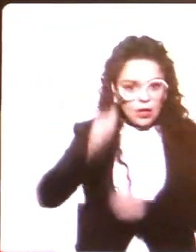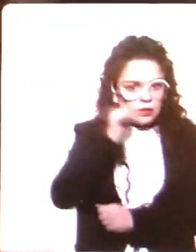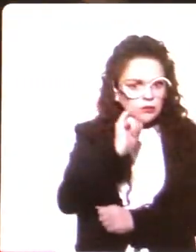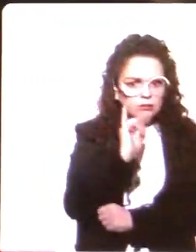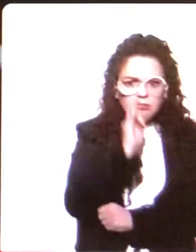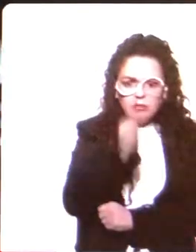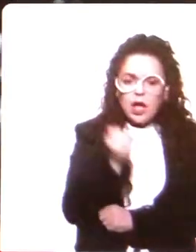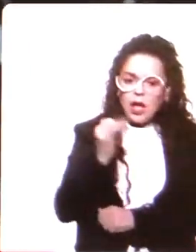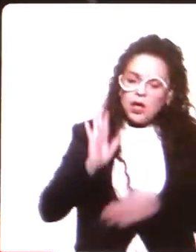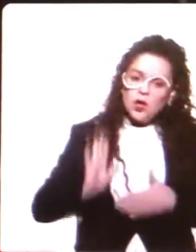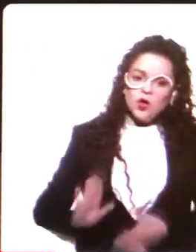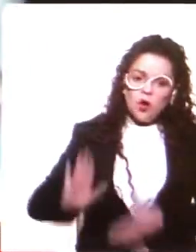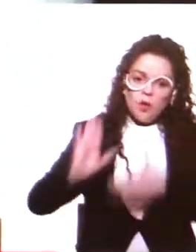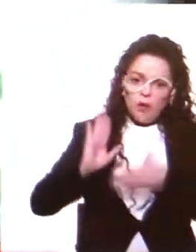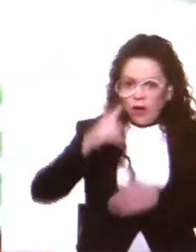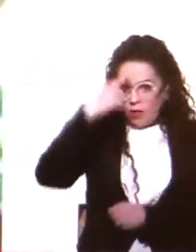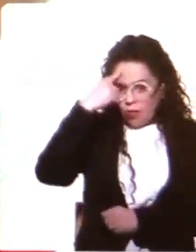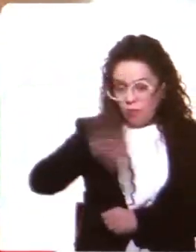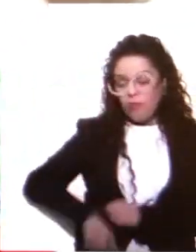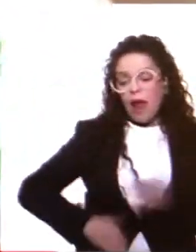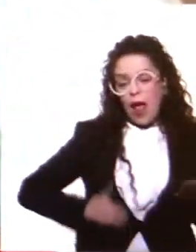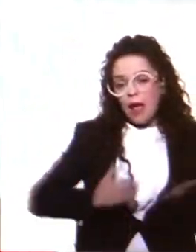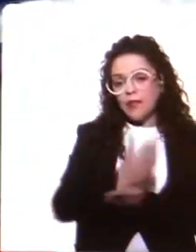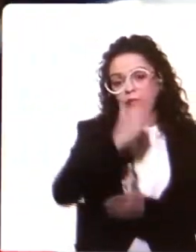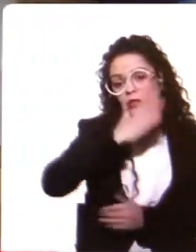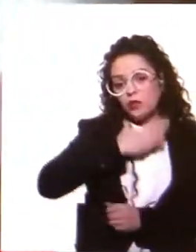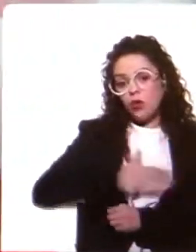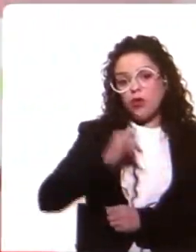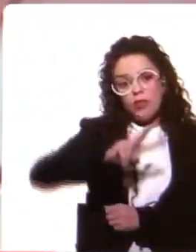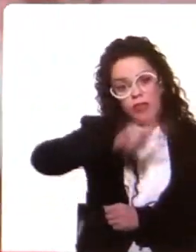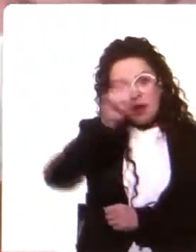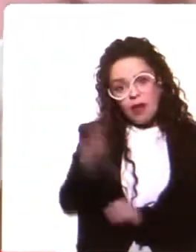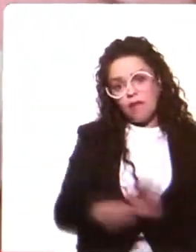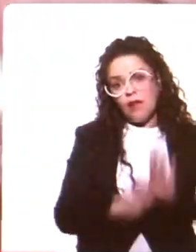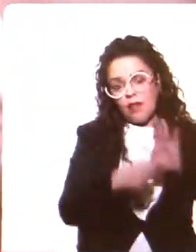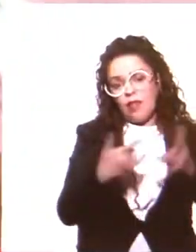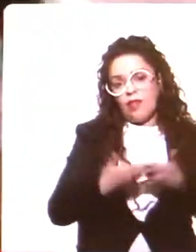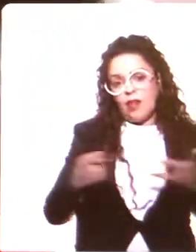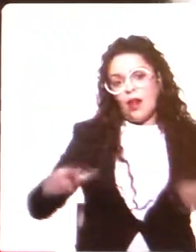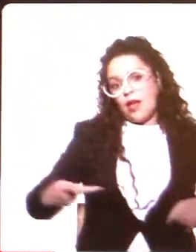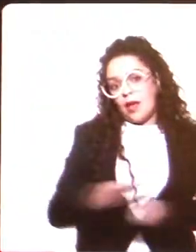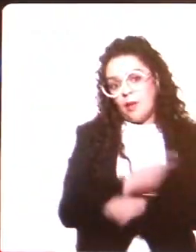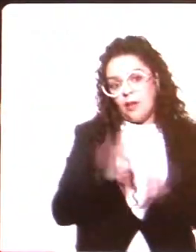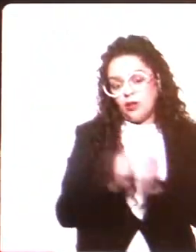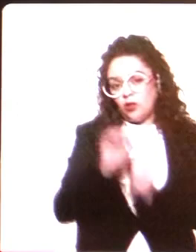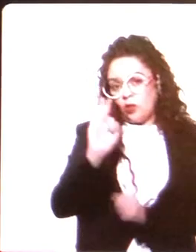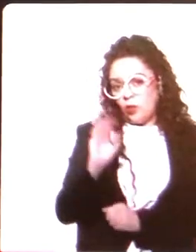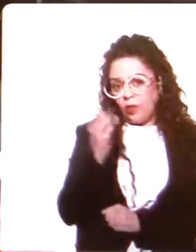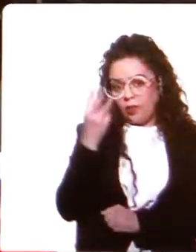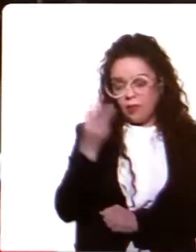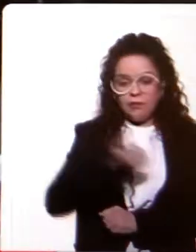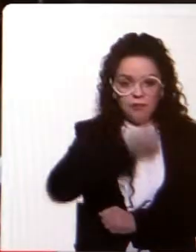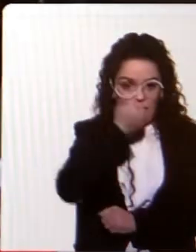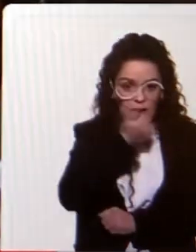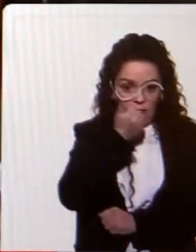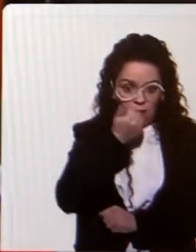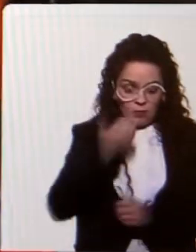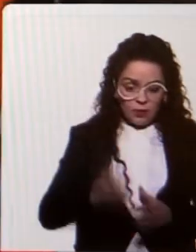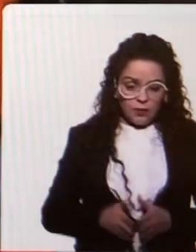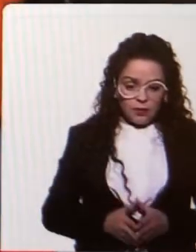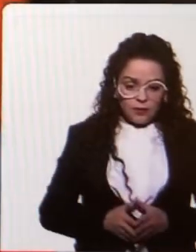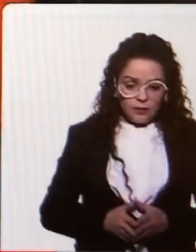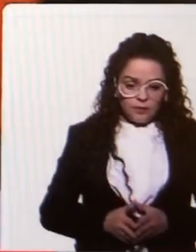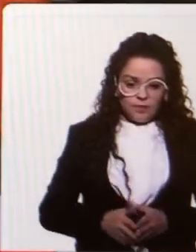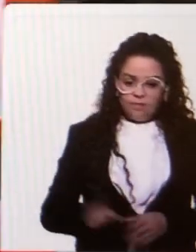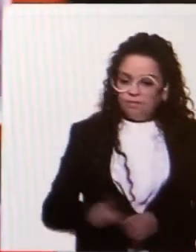si es posible un fallecido mejor eso es lo que están buscando y es ahí donde el presidente no ha